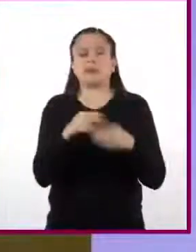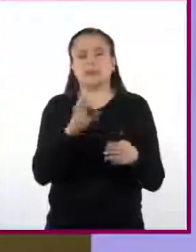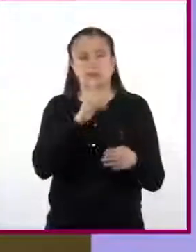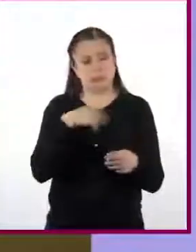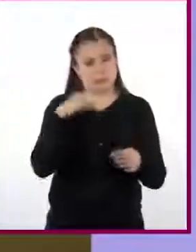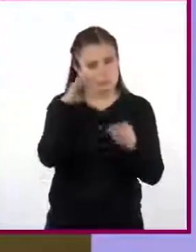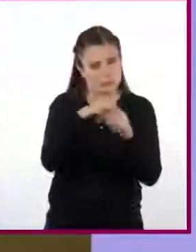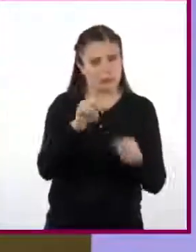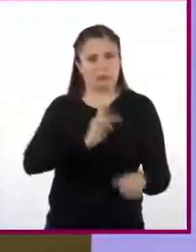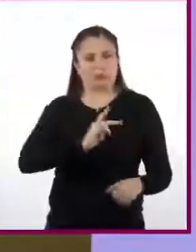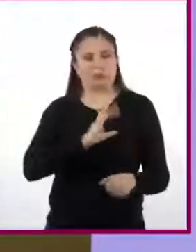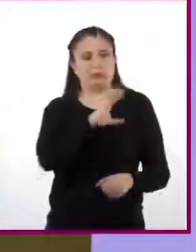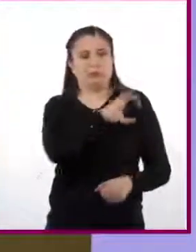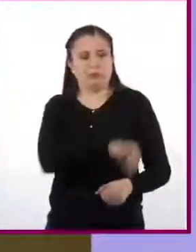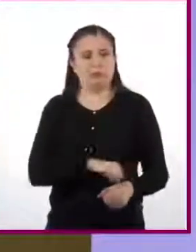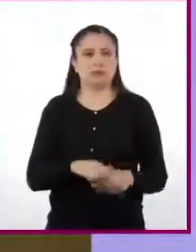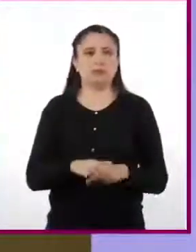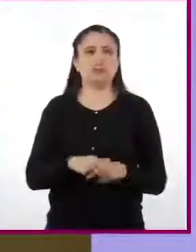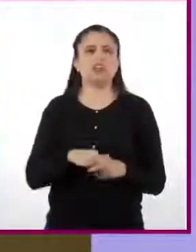No,